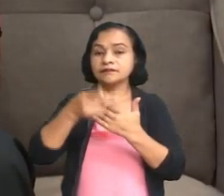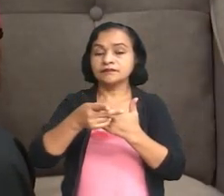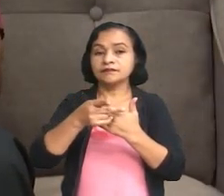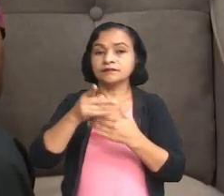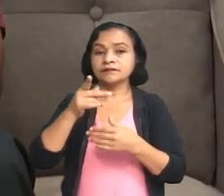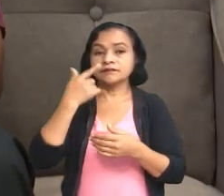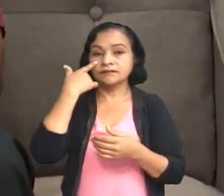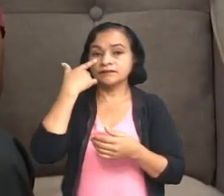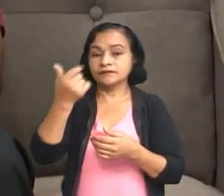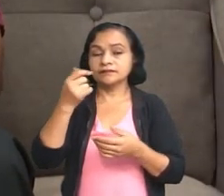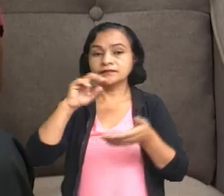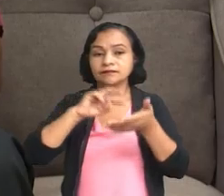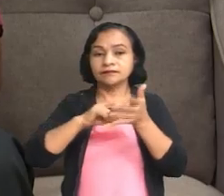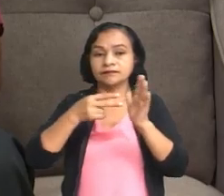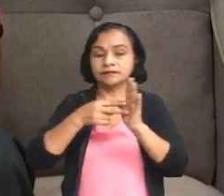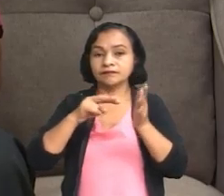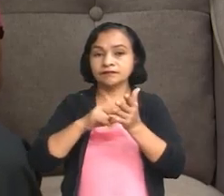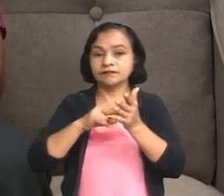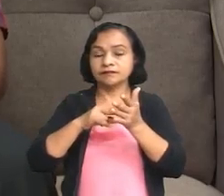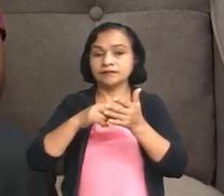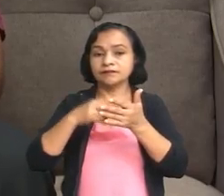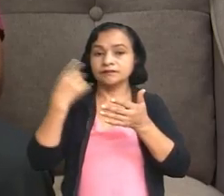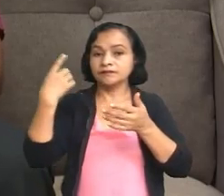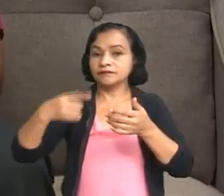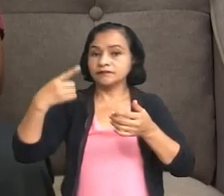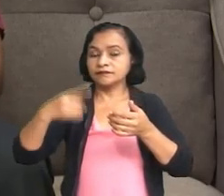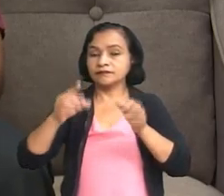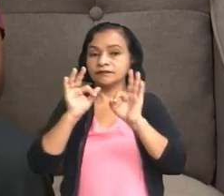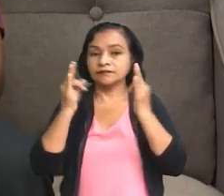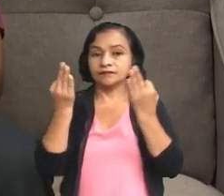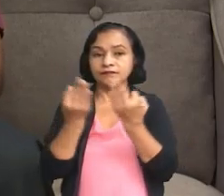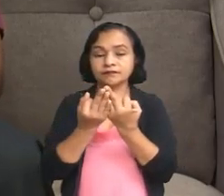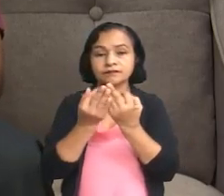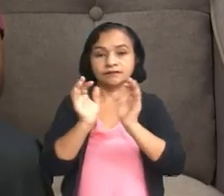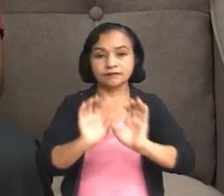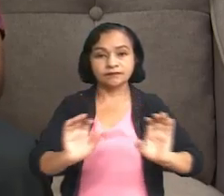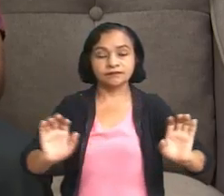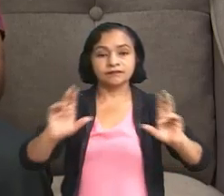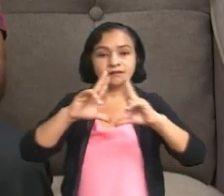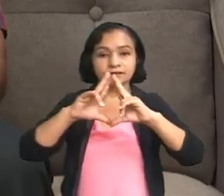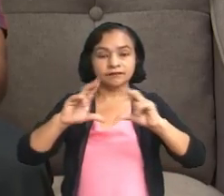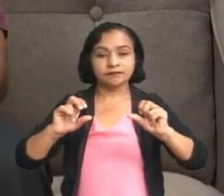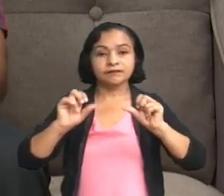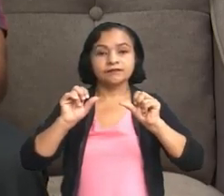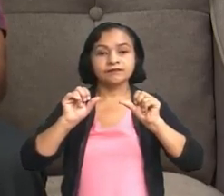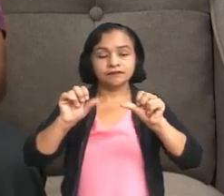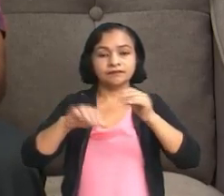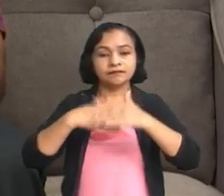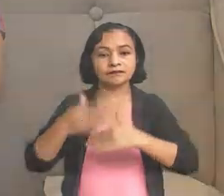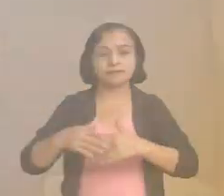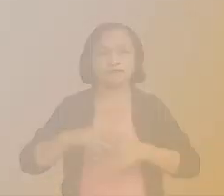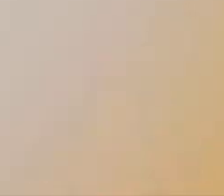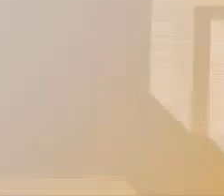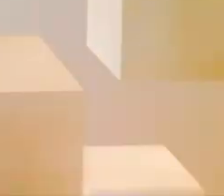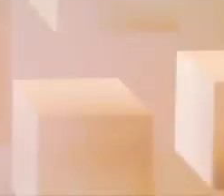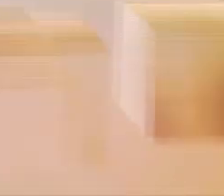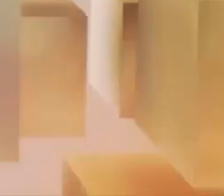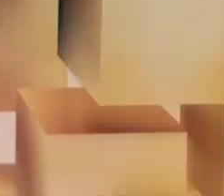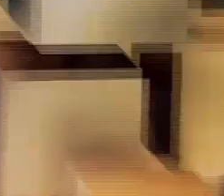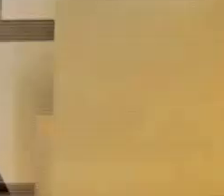estamos conociendo lo que han significado los procesos de restitución de derechos de la familia y niñez nicaragüense. Ya volvemos.